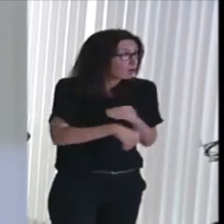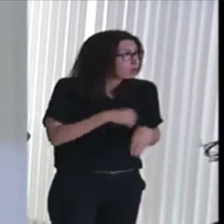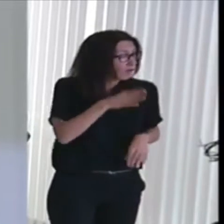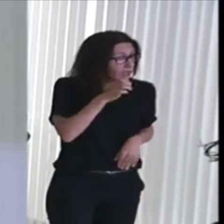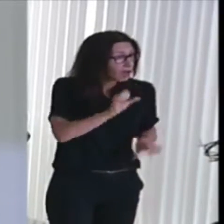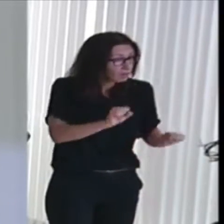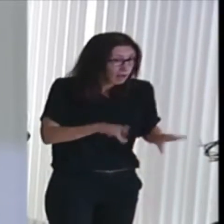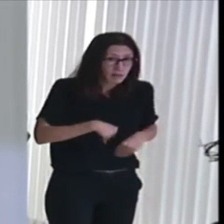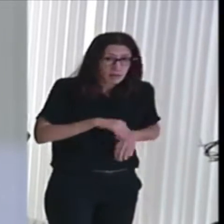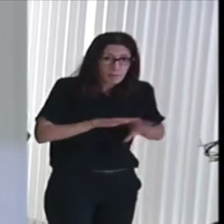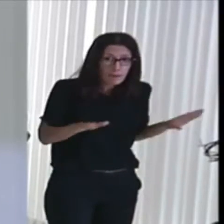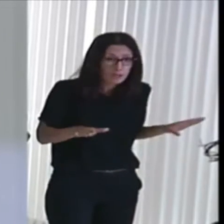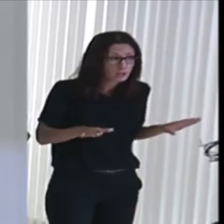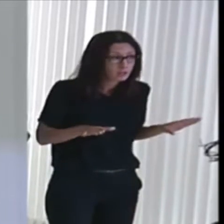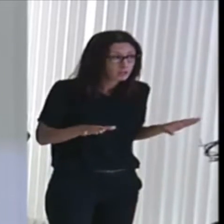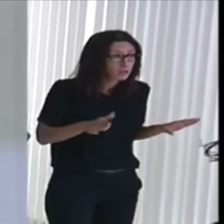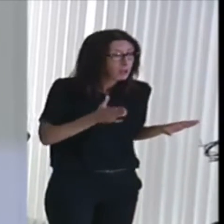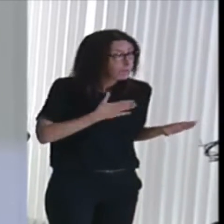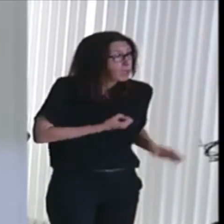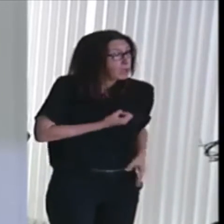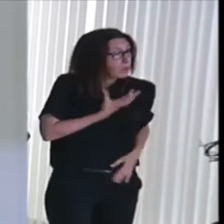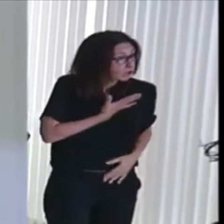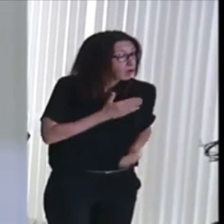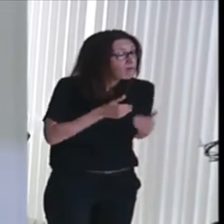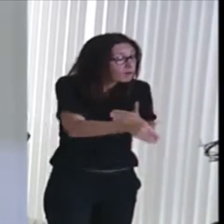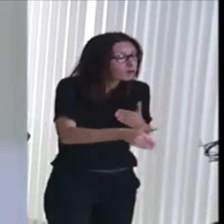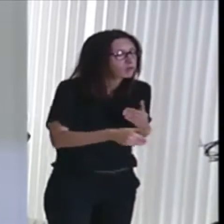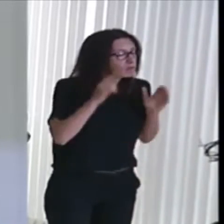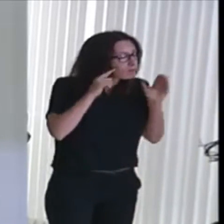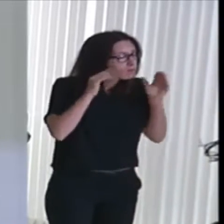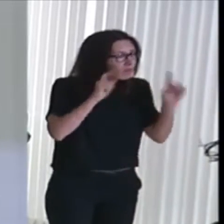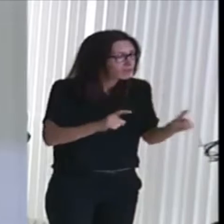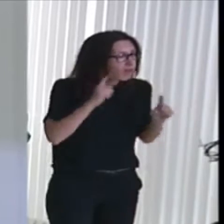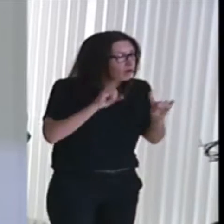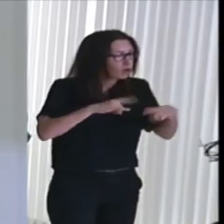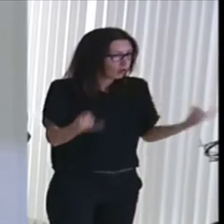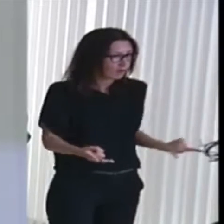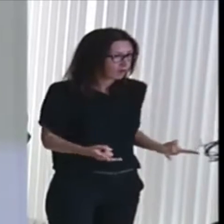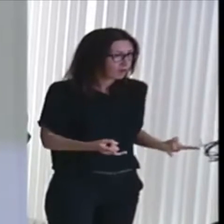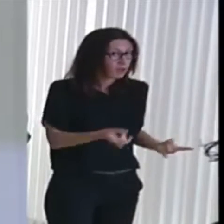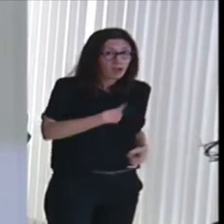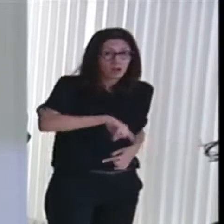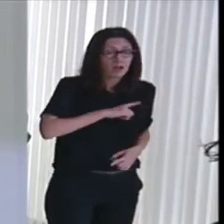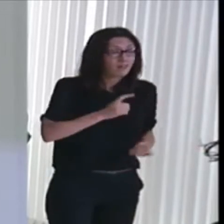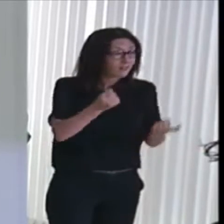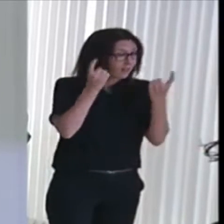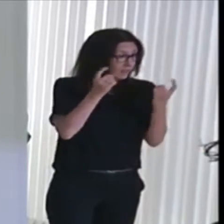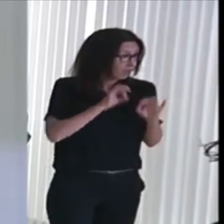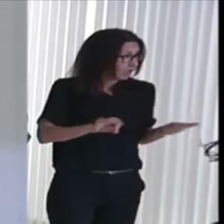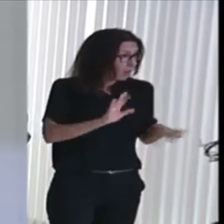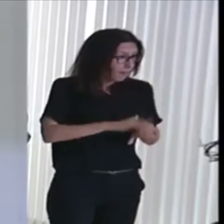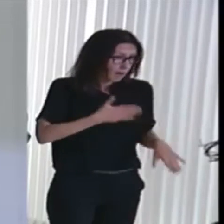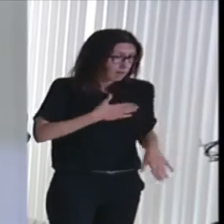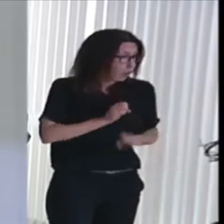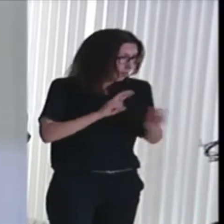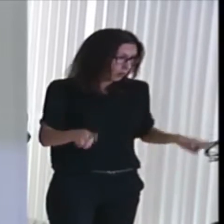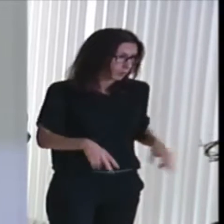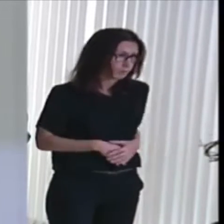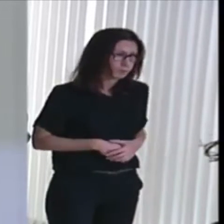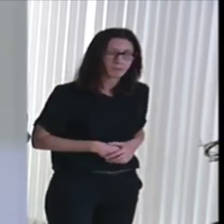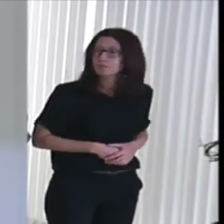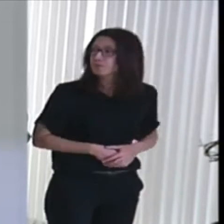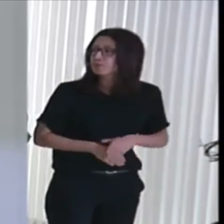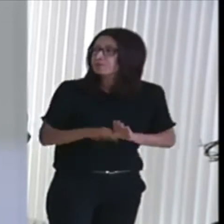Lo he hecho fatal, pero es que esto es mi pasión y lo voy a sacar. Y eso no nos lo enseñan. Para mí ha sido lo más complicado.